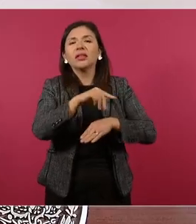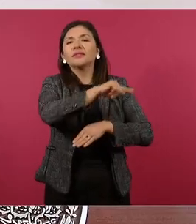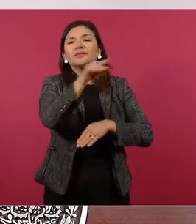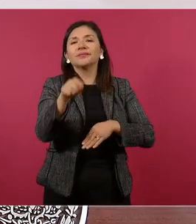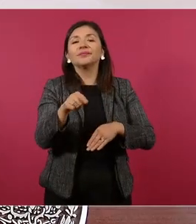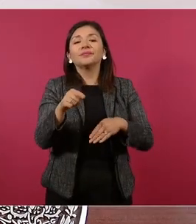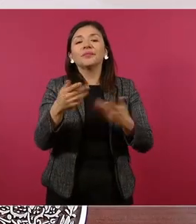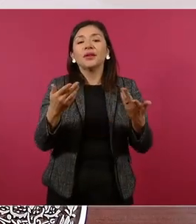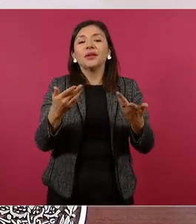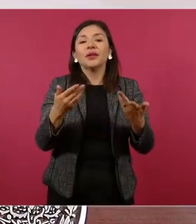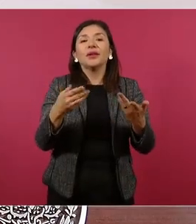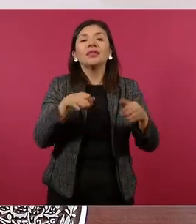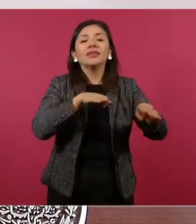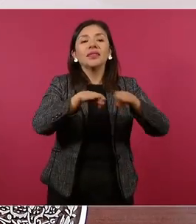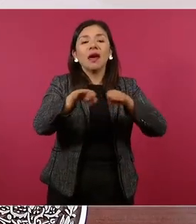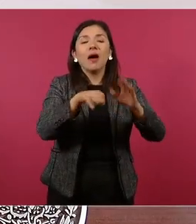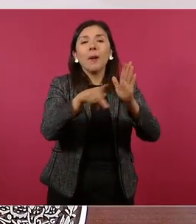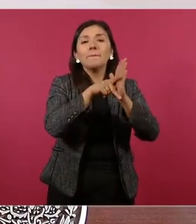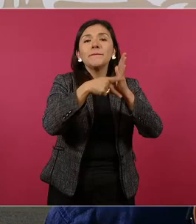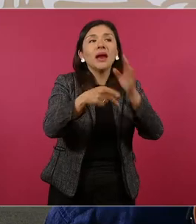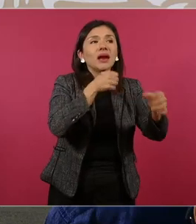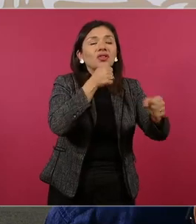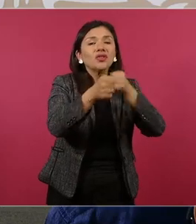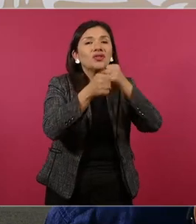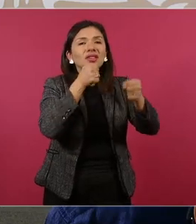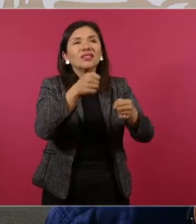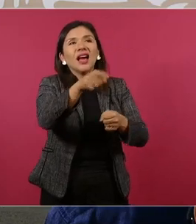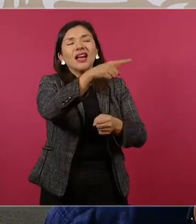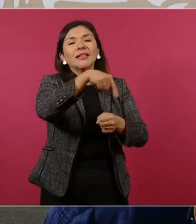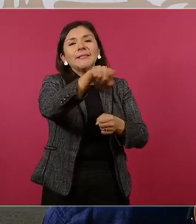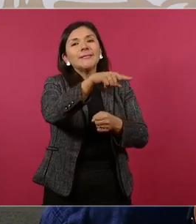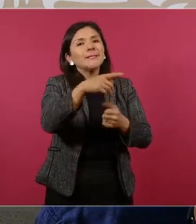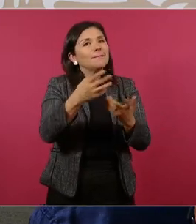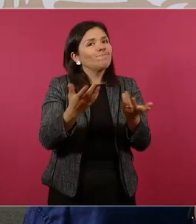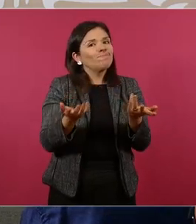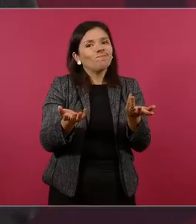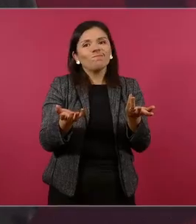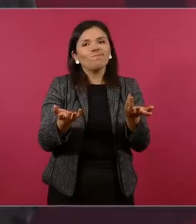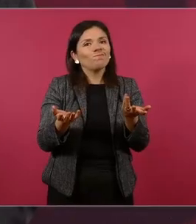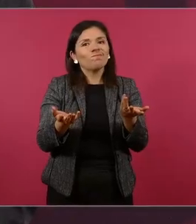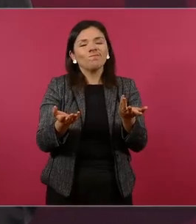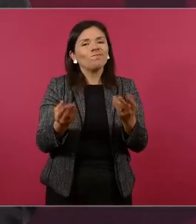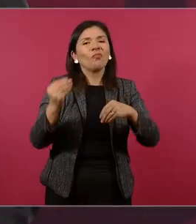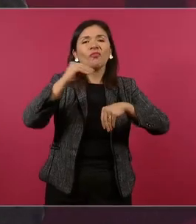su periodismo Este